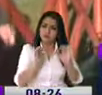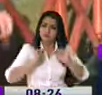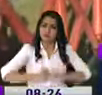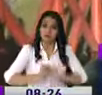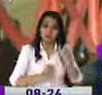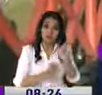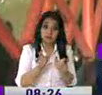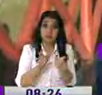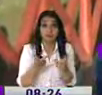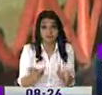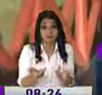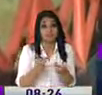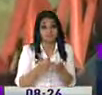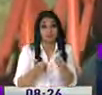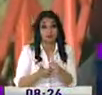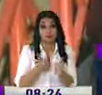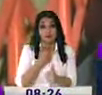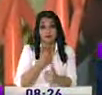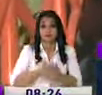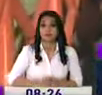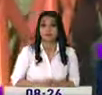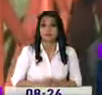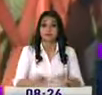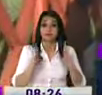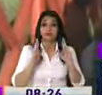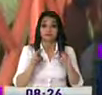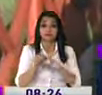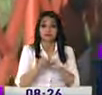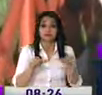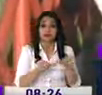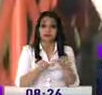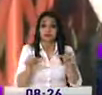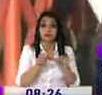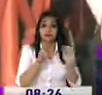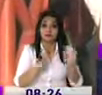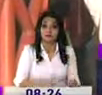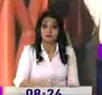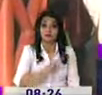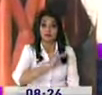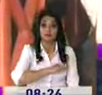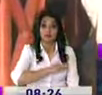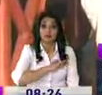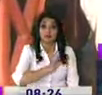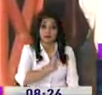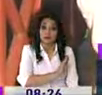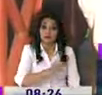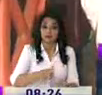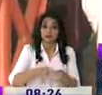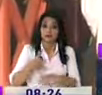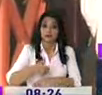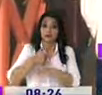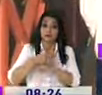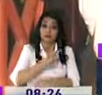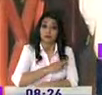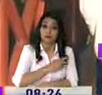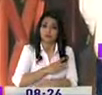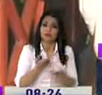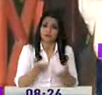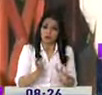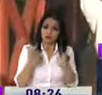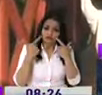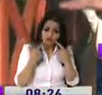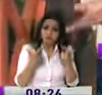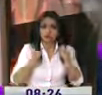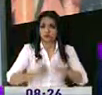se ven muy afectados. Esperemos que la administración zonal y también las autoridades del municipio intervengan, y como dicen